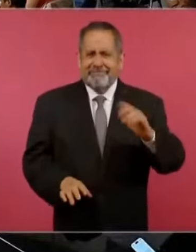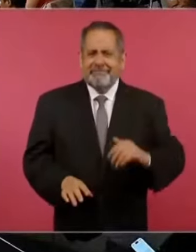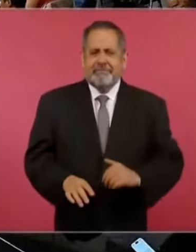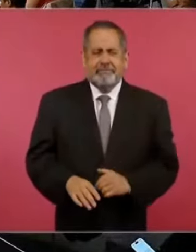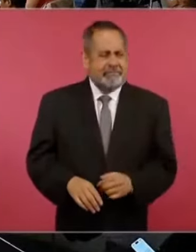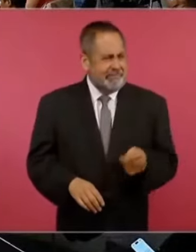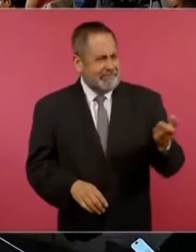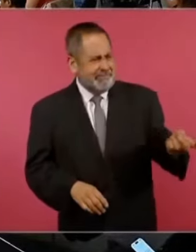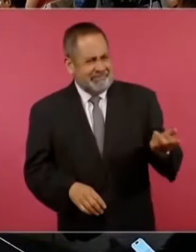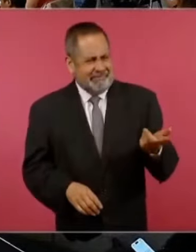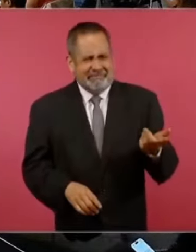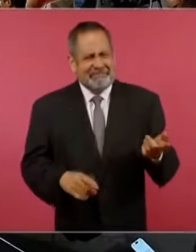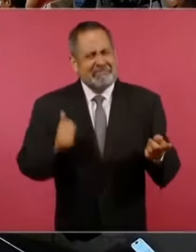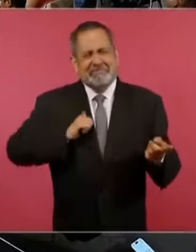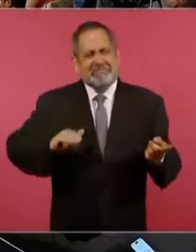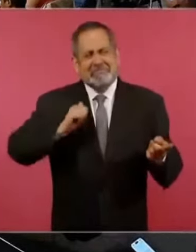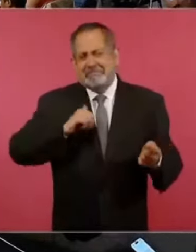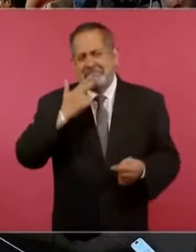porque eso es obsoleto.